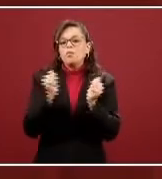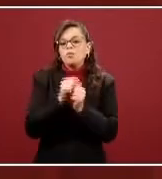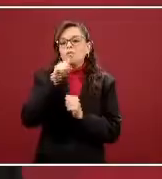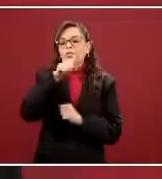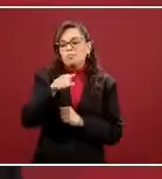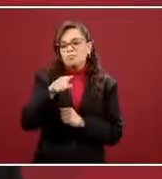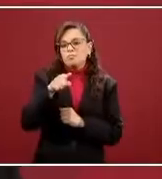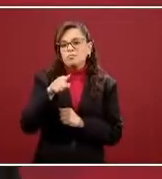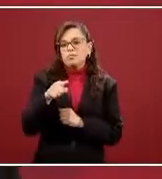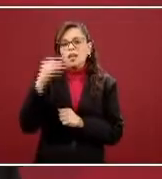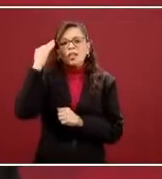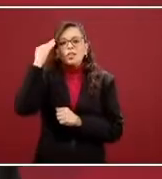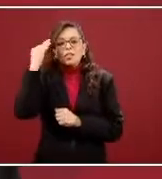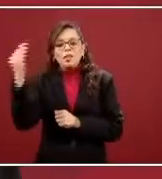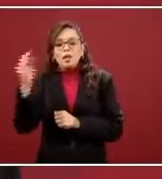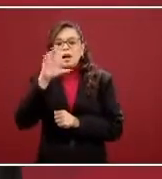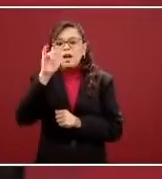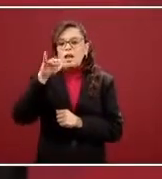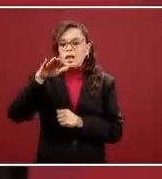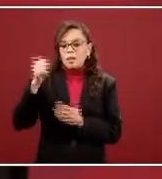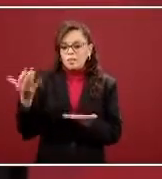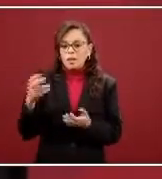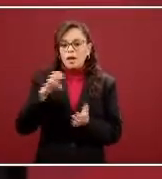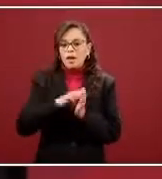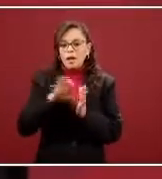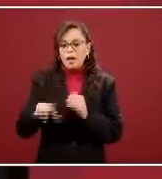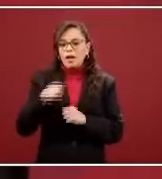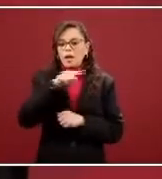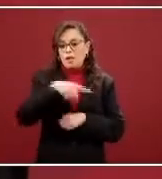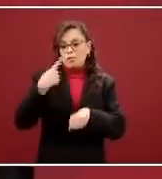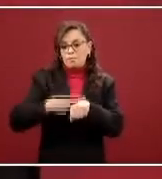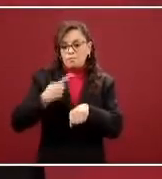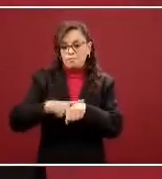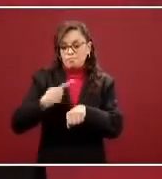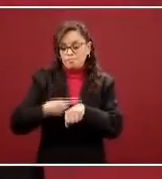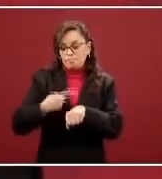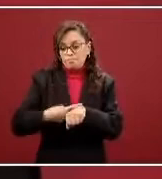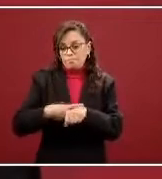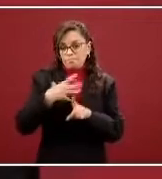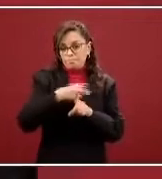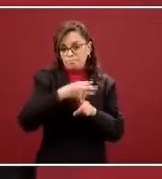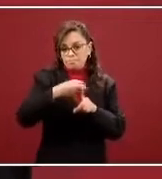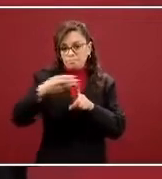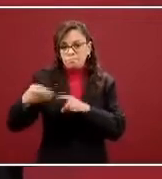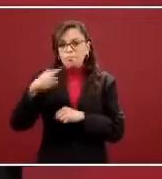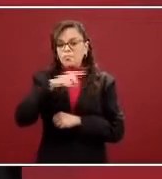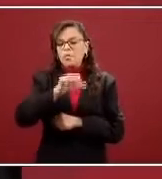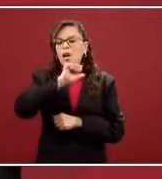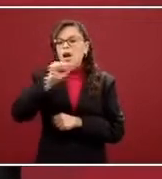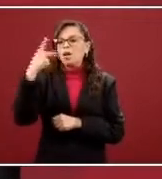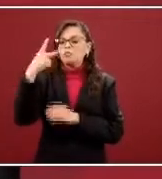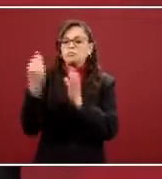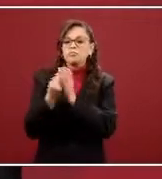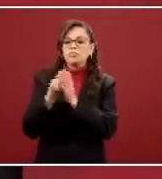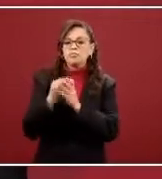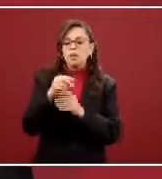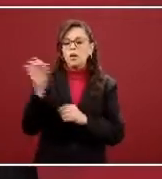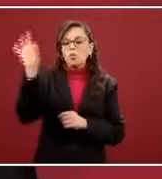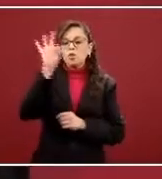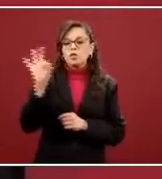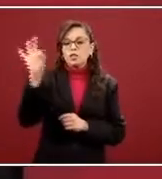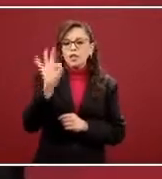como se da, por ejemplo, la transmisión de las enfermedades que se transmiten por vectores, específicamente por mosquitos, esta transmisión se da